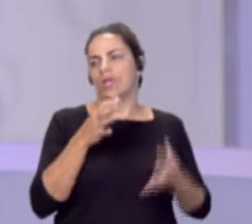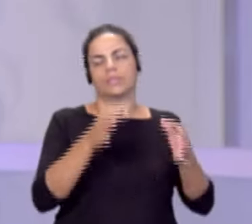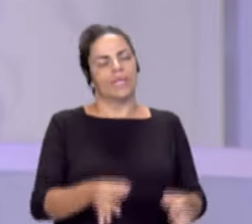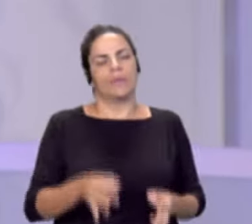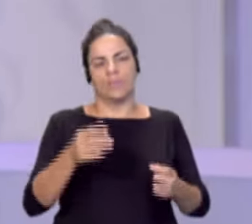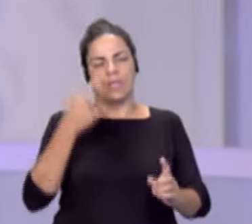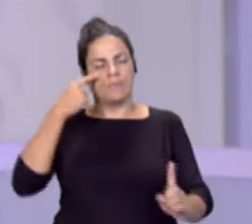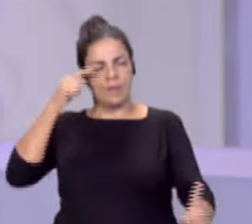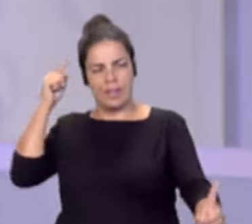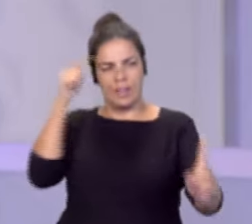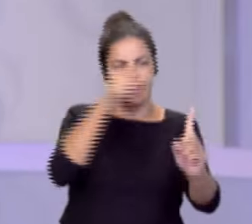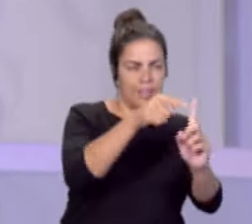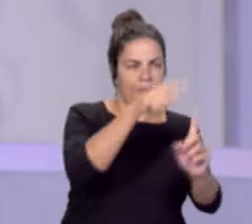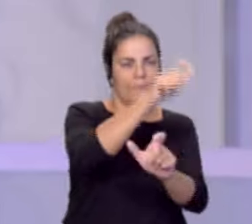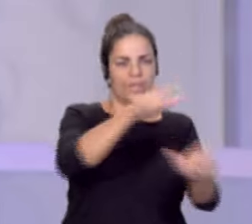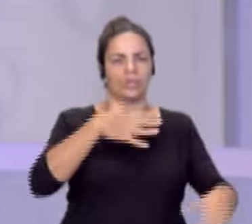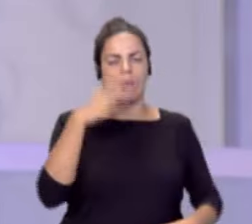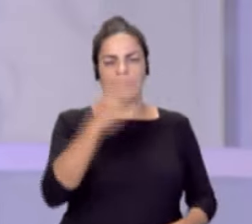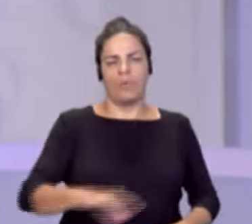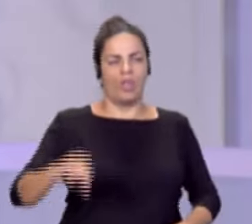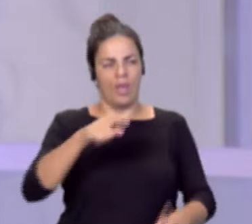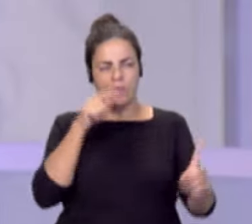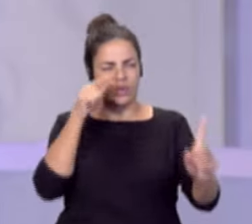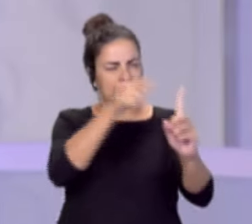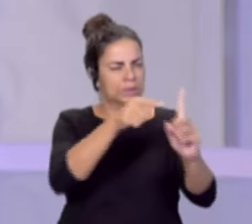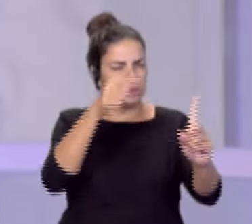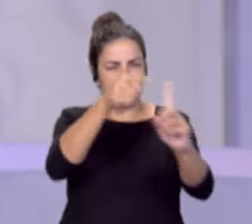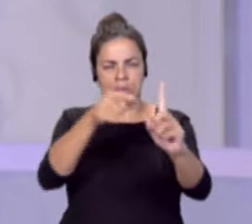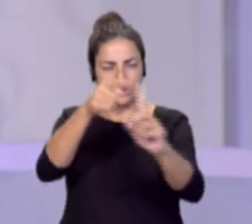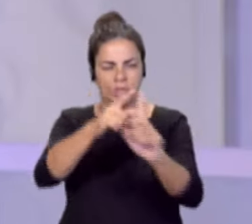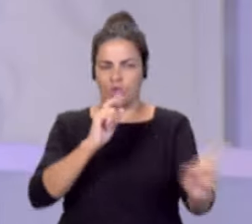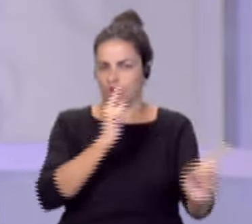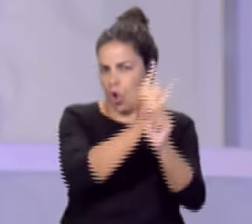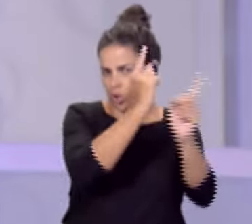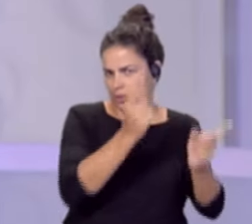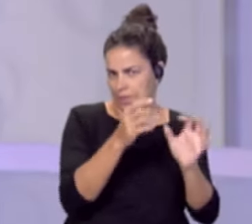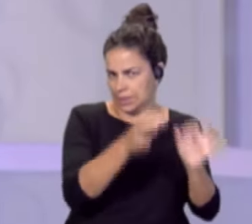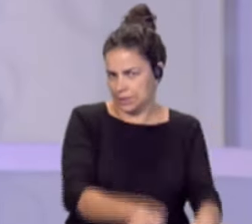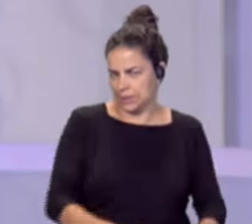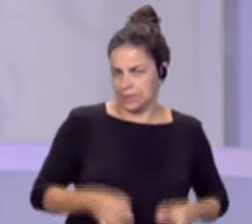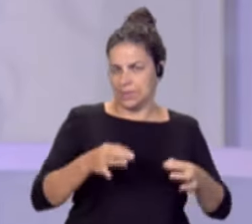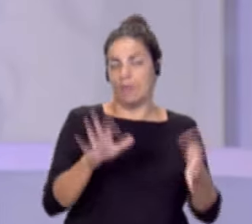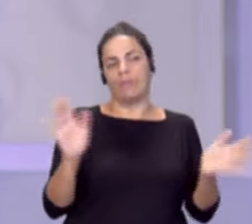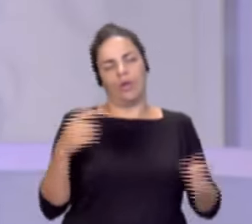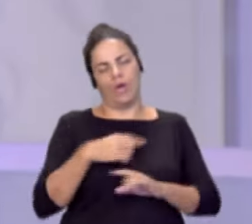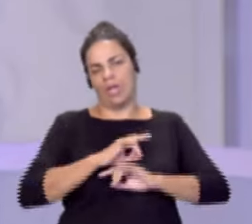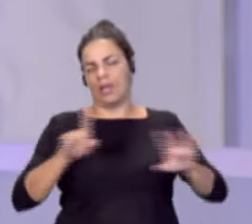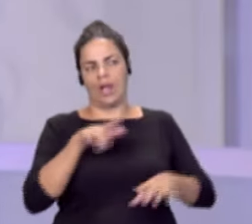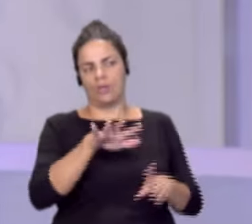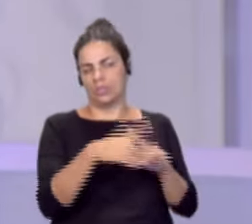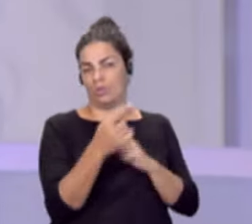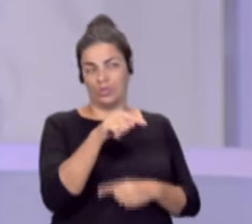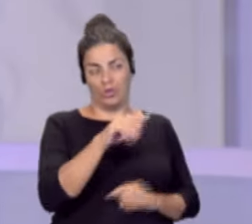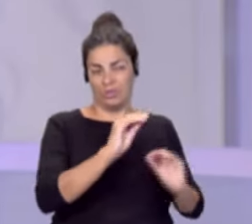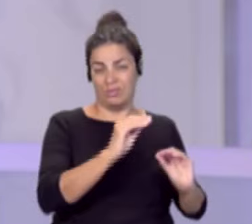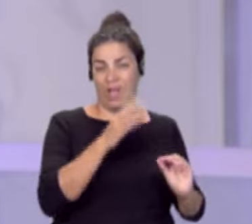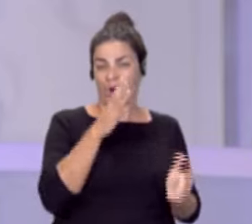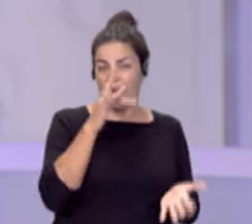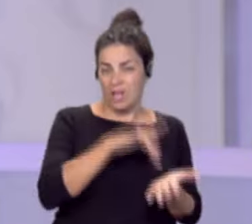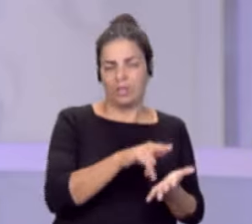fijación contra personas de Podemos, pero está claro que son hechos lo suficientemente graves como para hacer